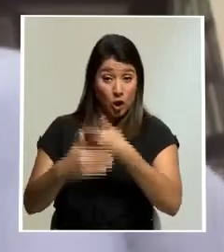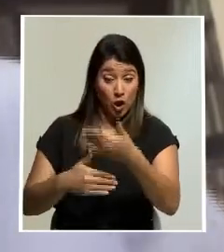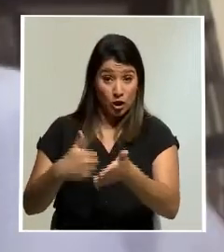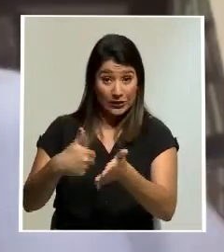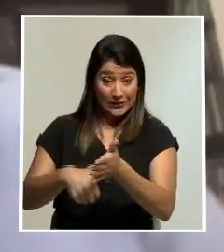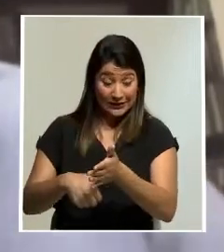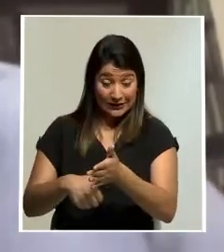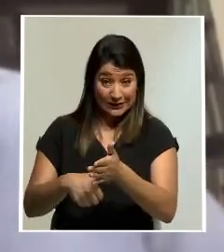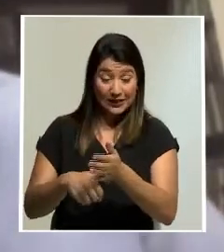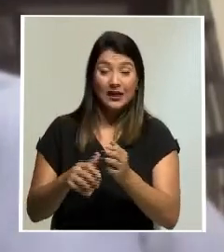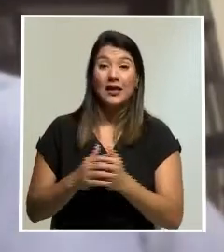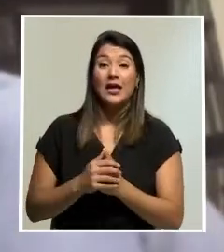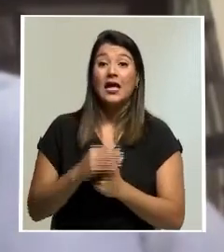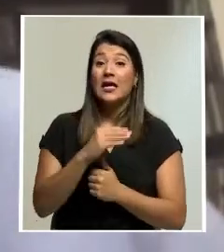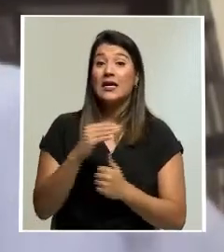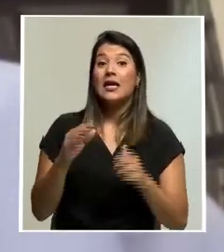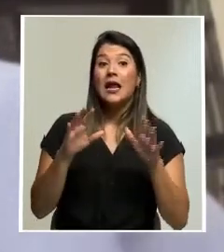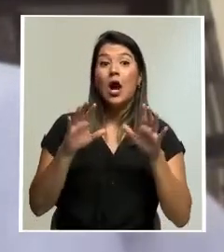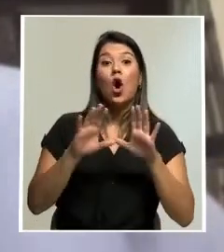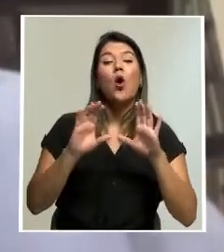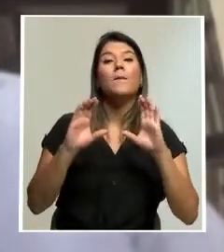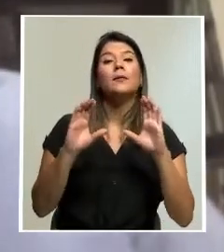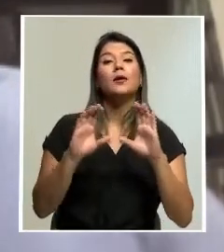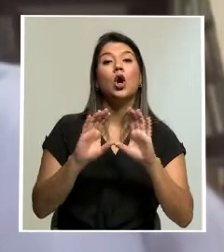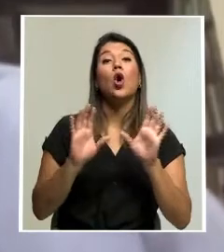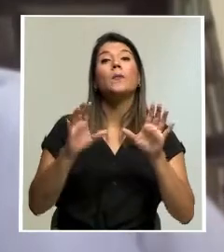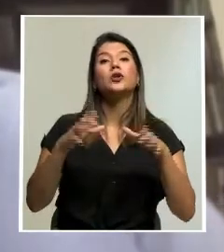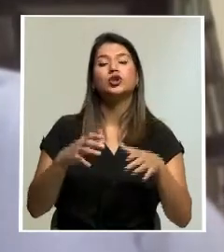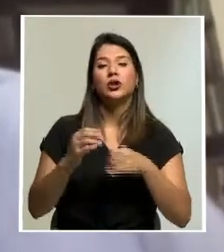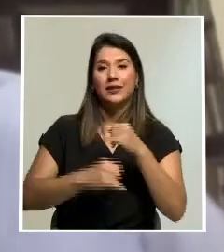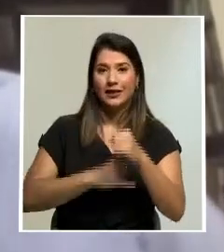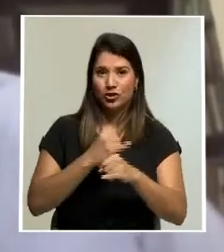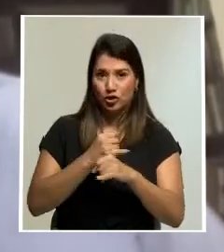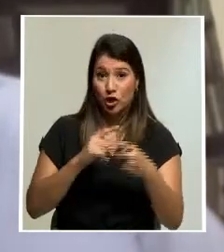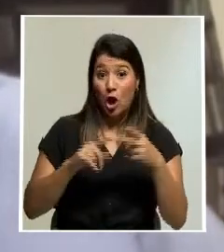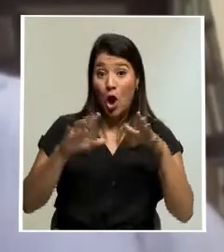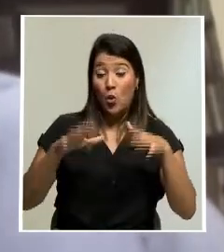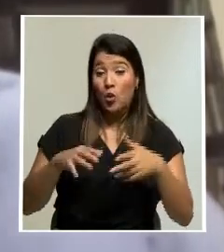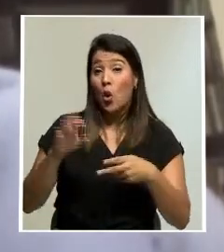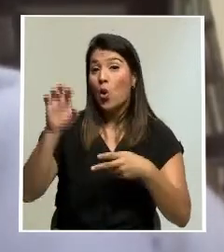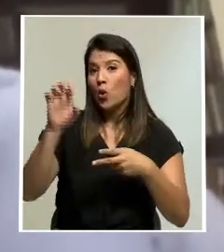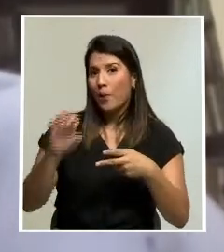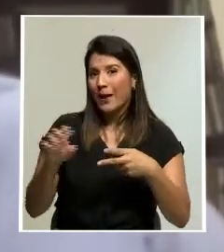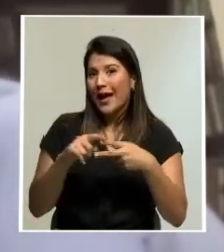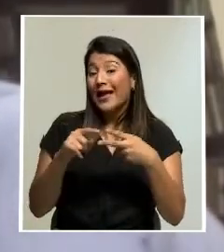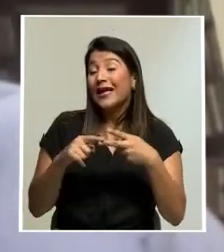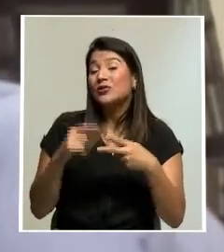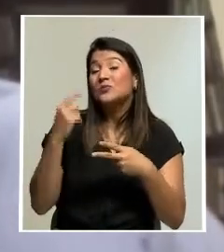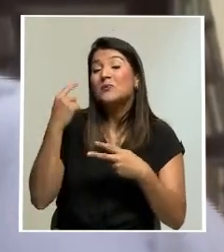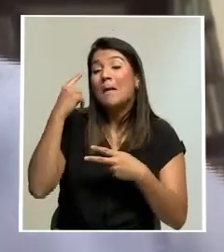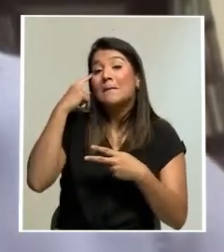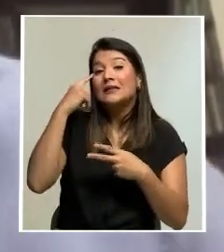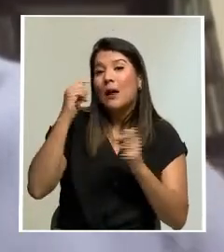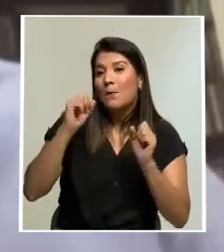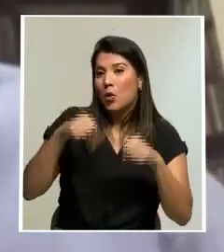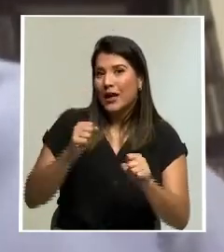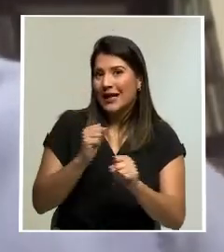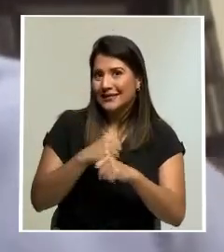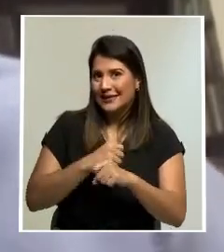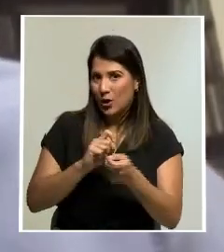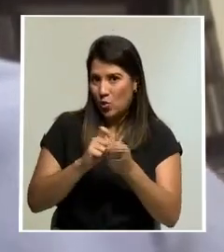comunidad internacional, la Unión Europea, que tenían alguna expectativa de que se pudiera una reforma previa a esta elección,